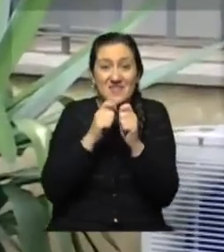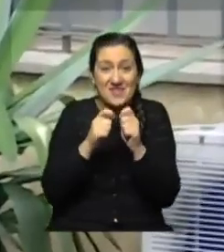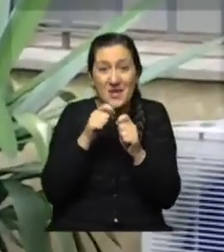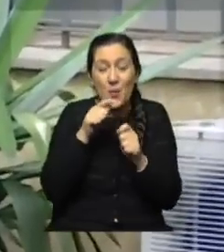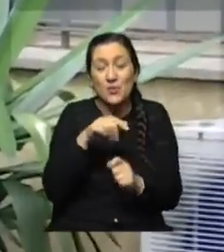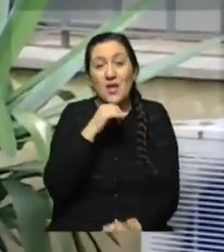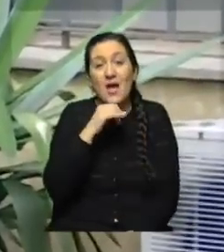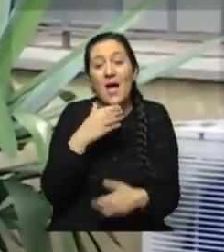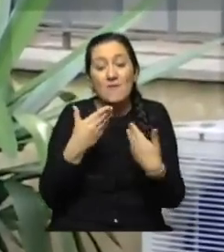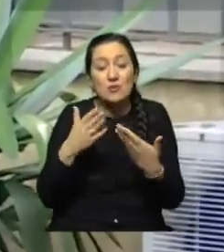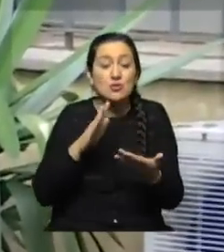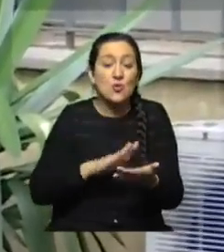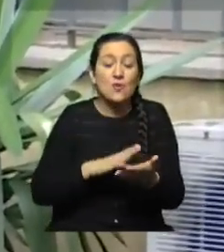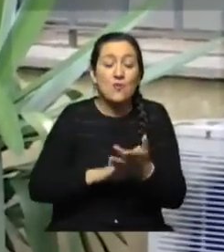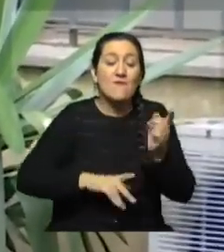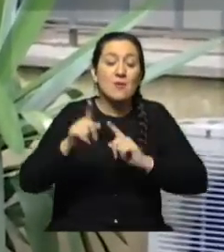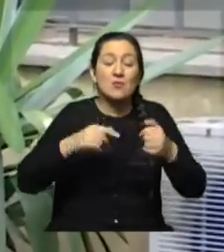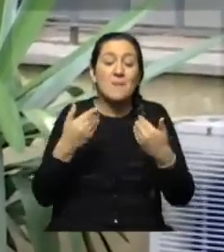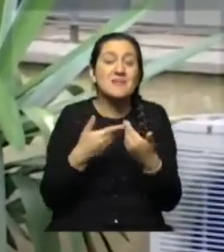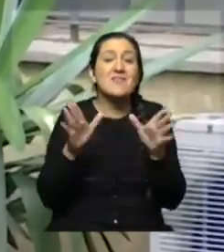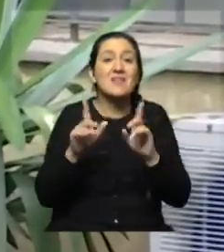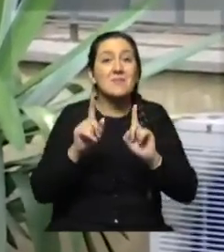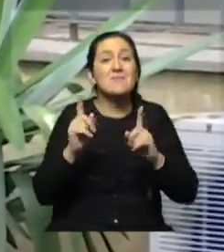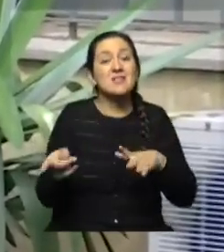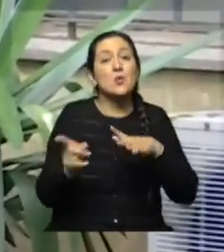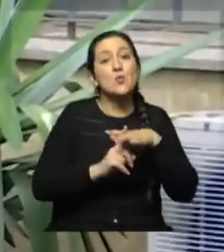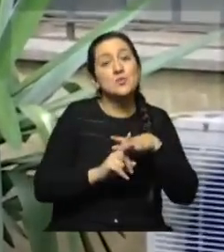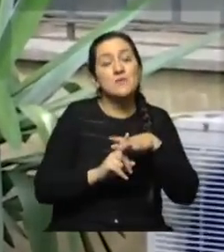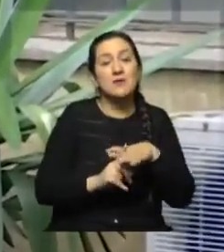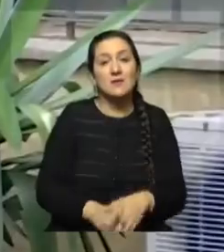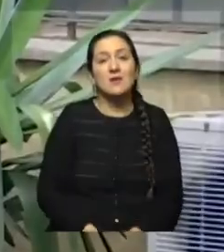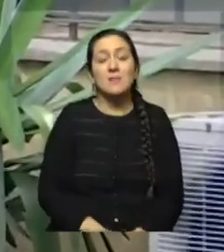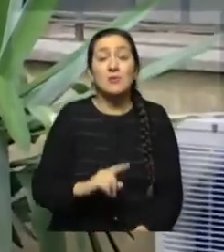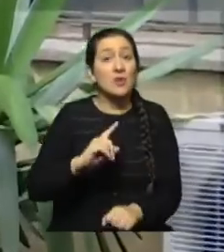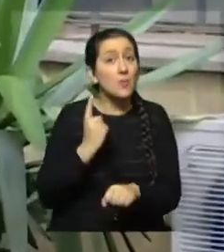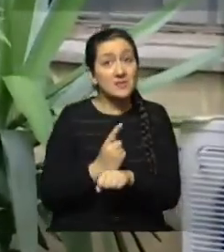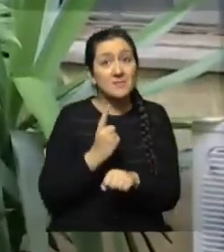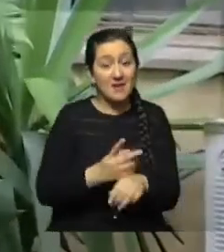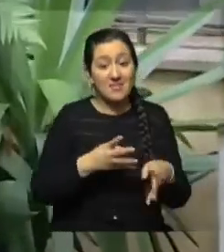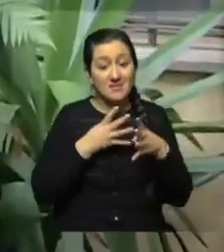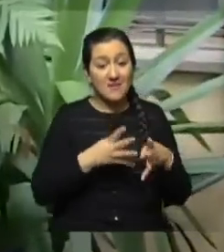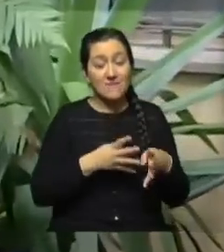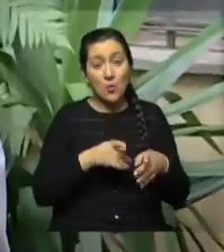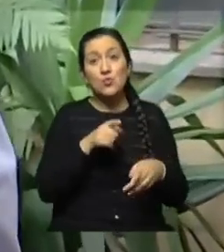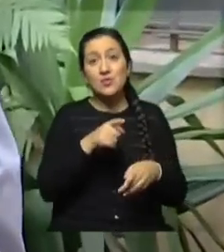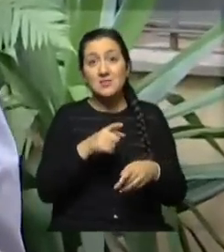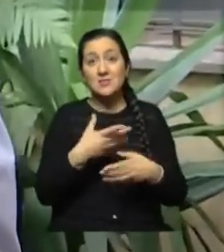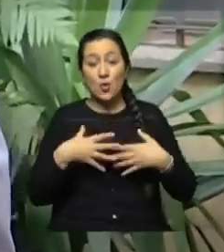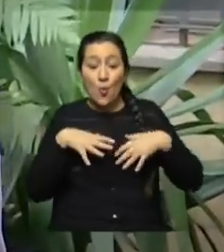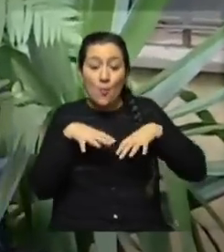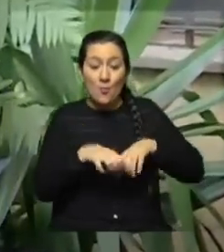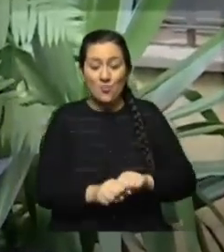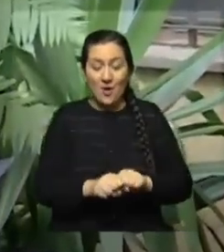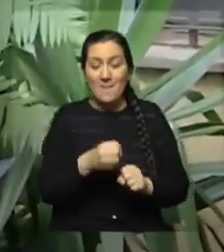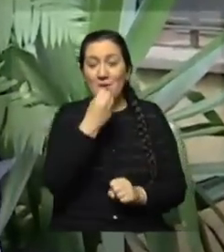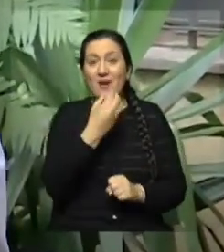de una facultad más abierta más inclusiva también pero entre sus principales desafíos usted se comprometió a mejorar la